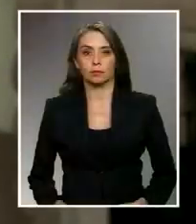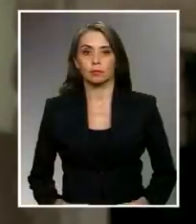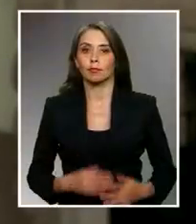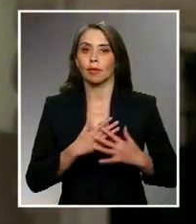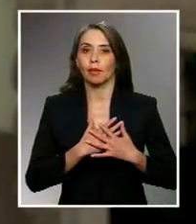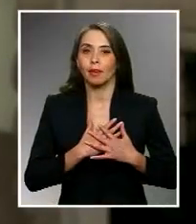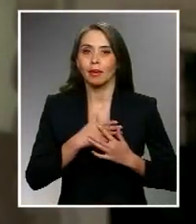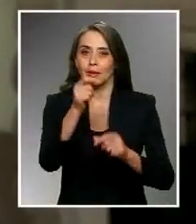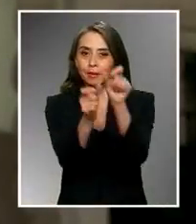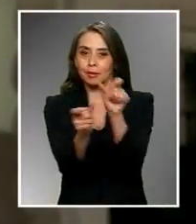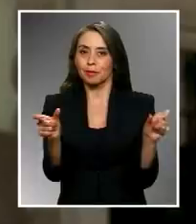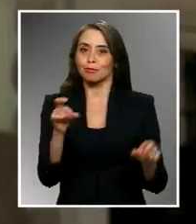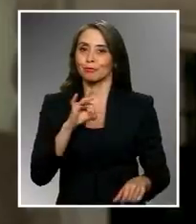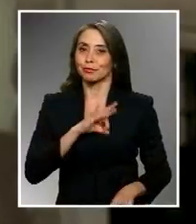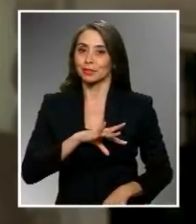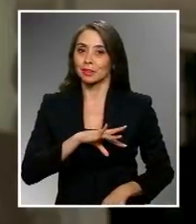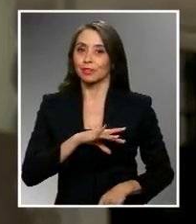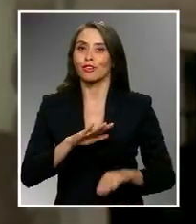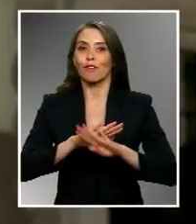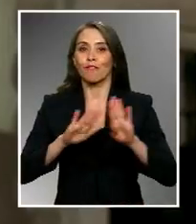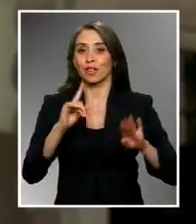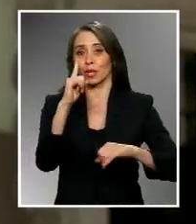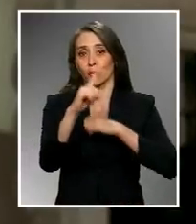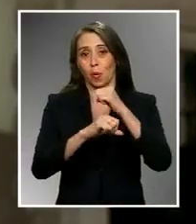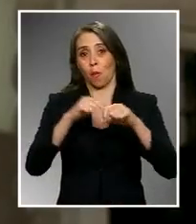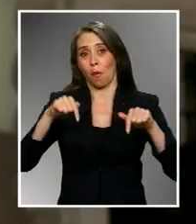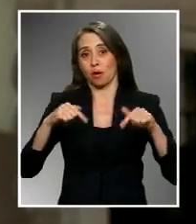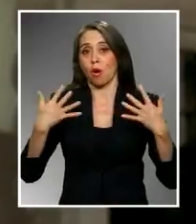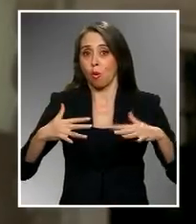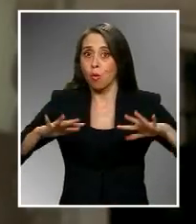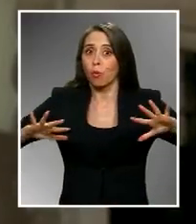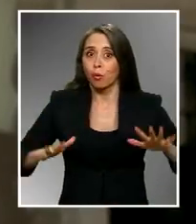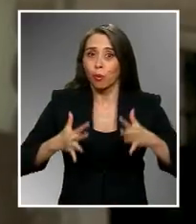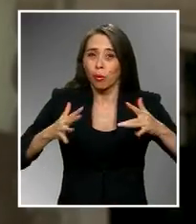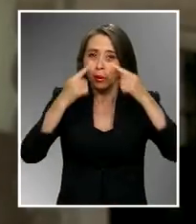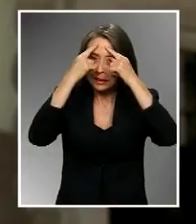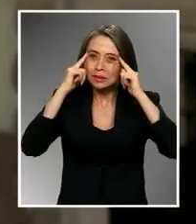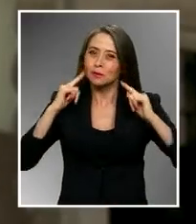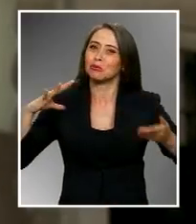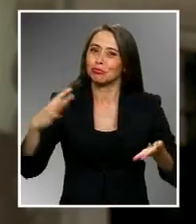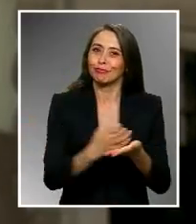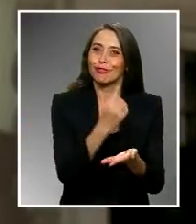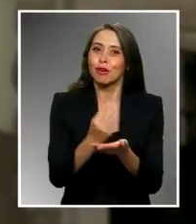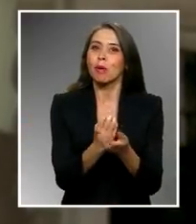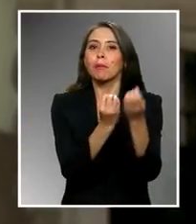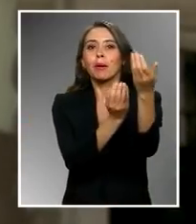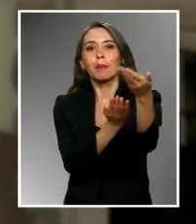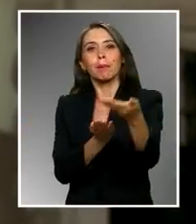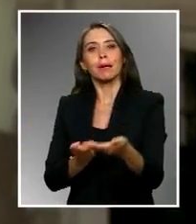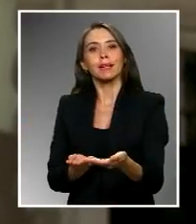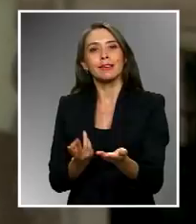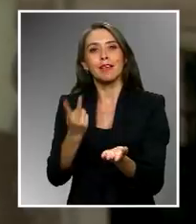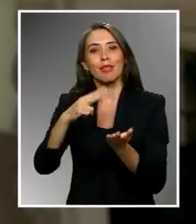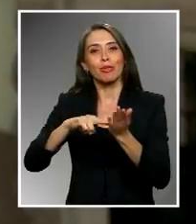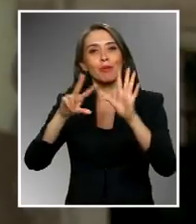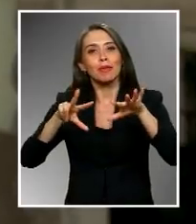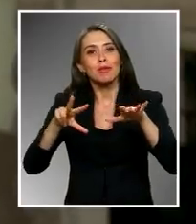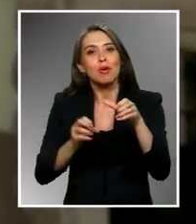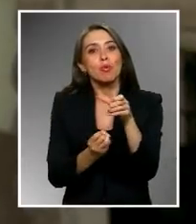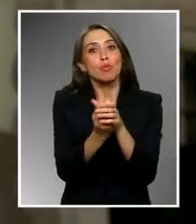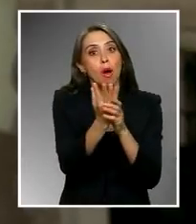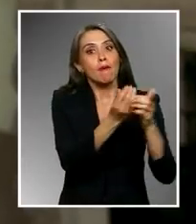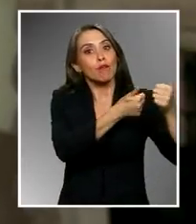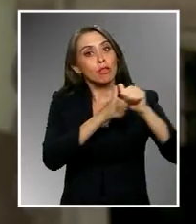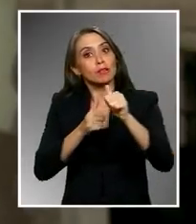queridos compatriotas termina un año intenso de esfuerzos y logros y damos la bienvenida a un 2018 con nuevos